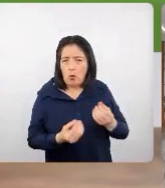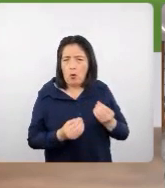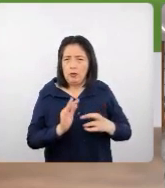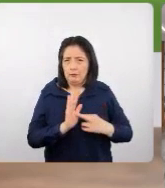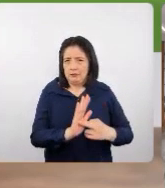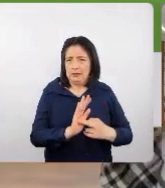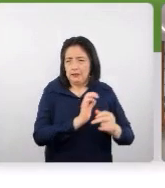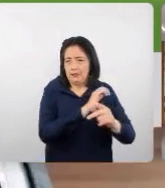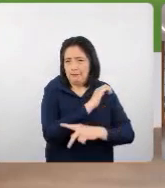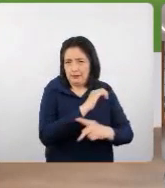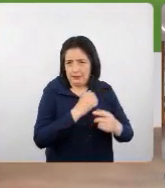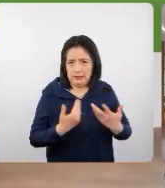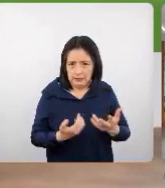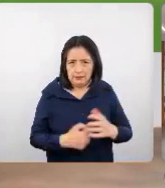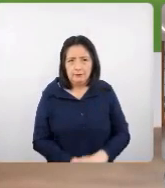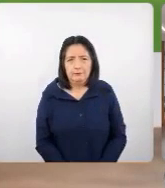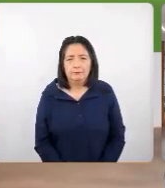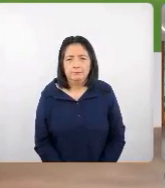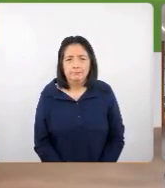país.